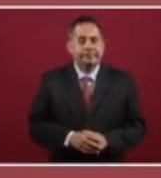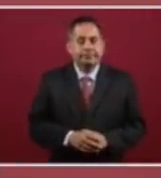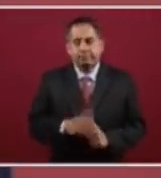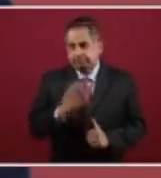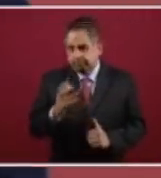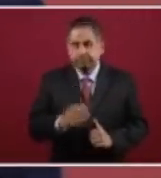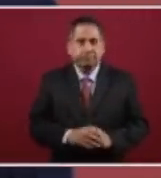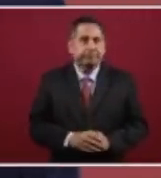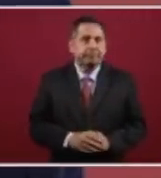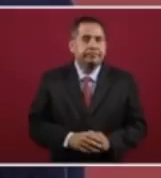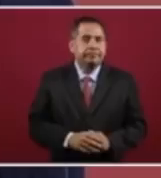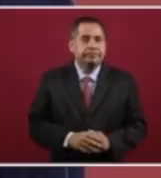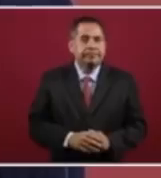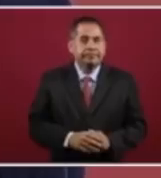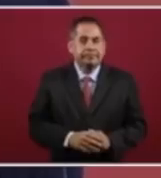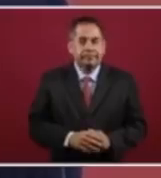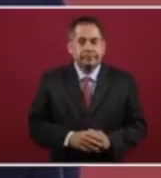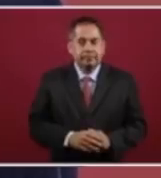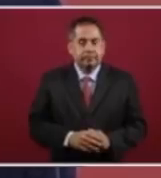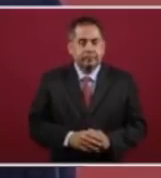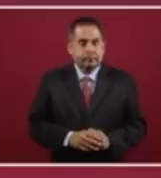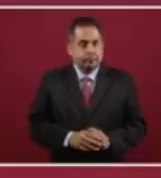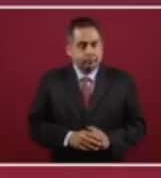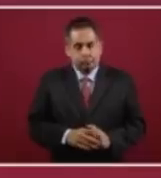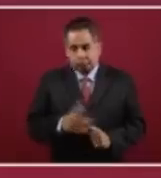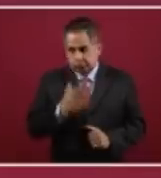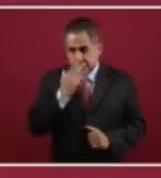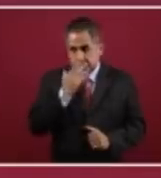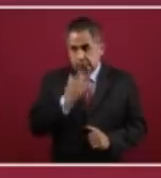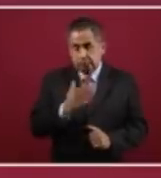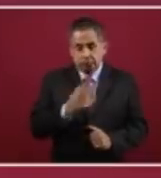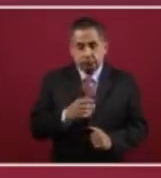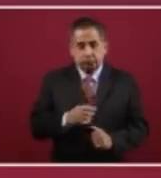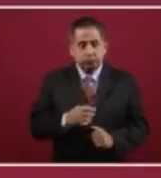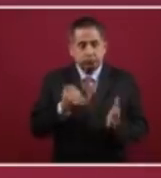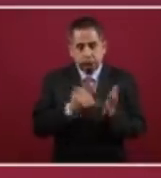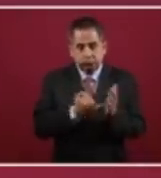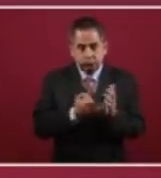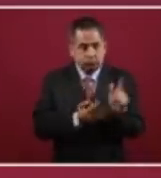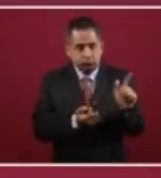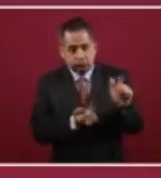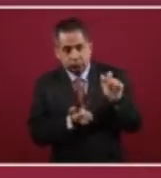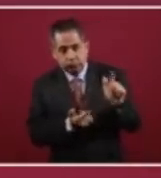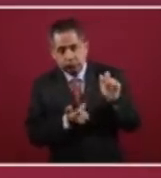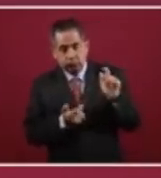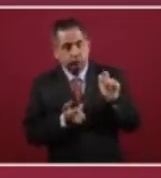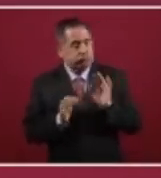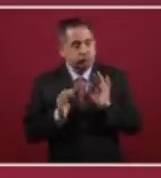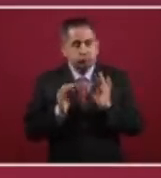Miren, está bien la recaudación,